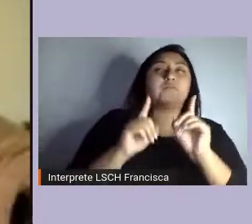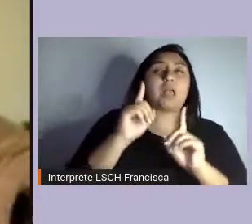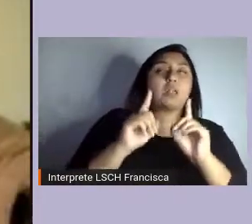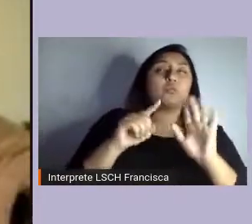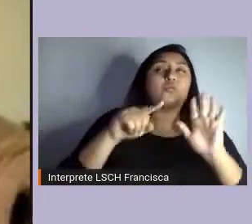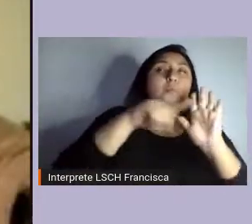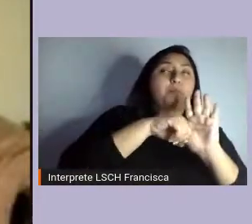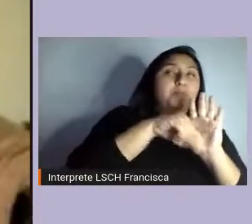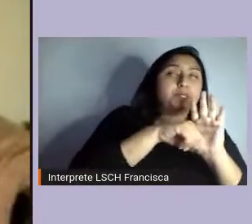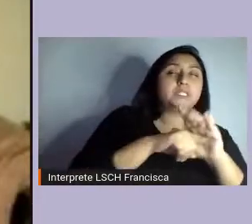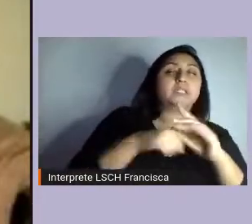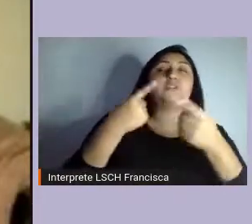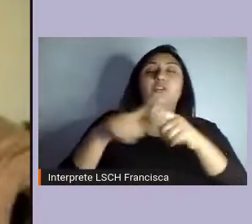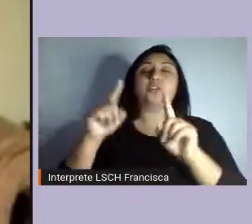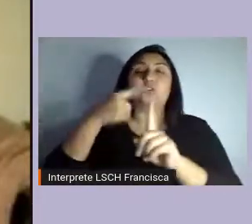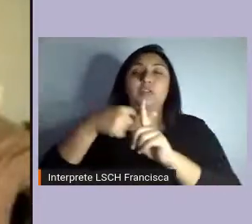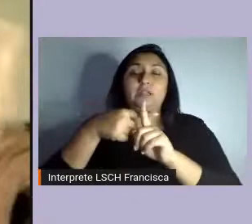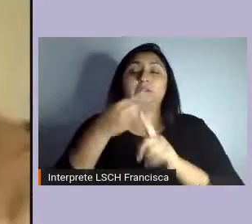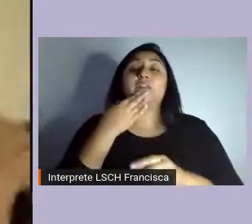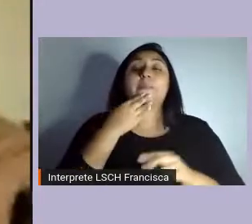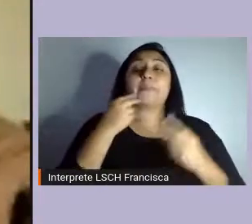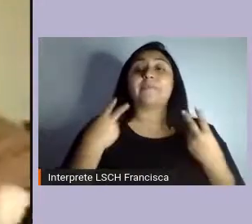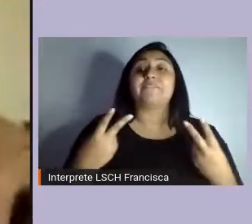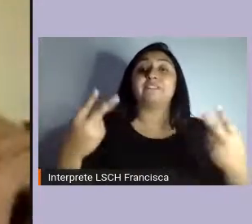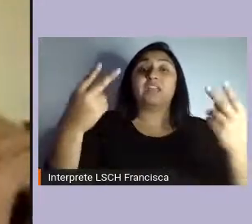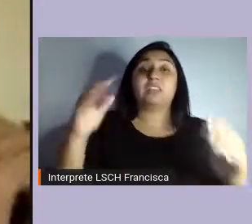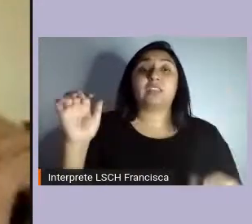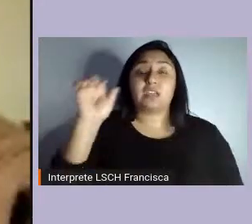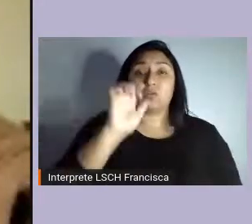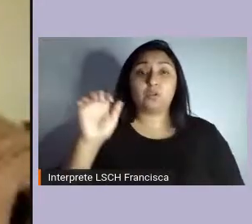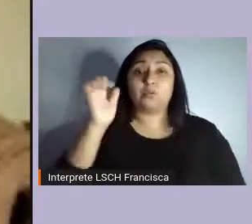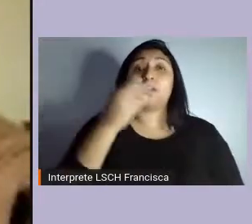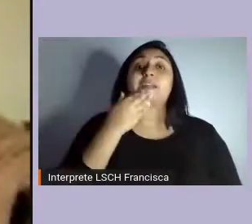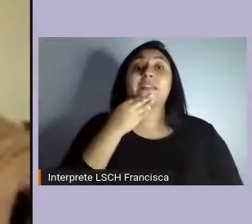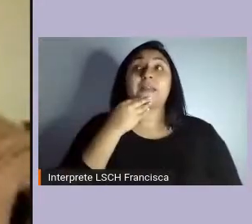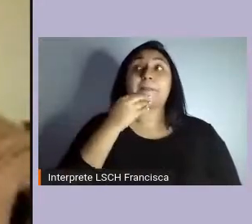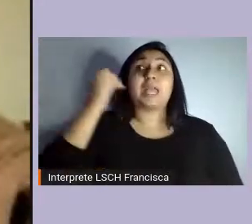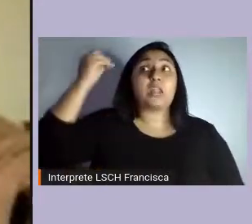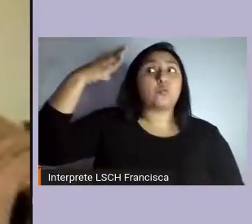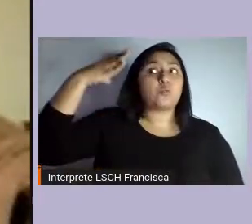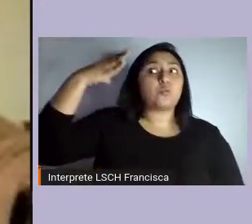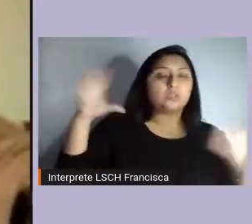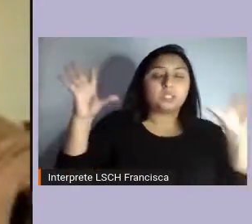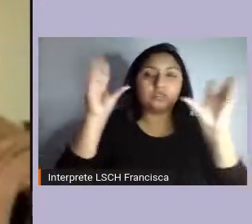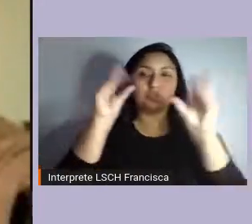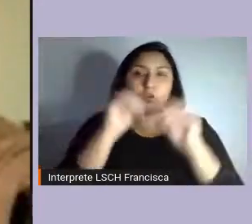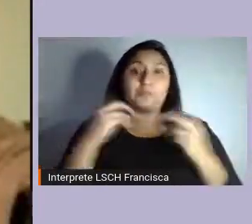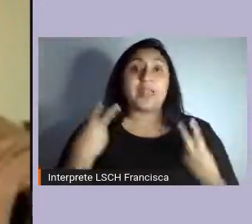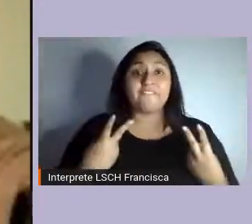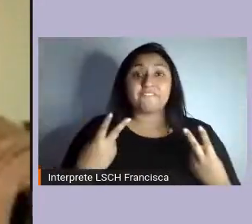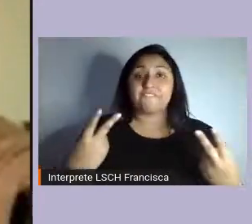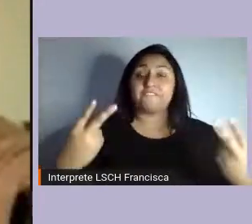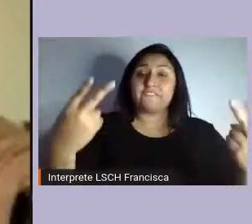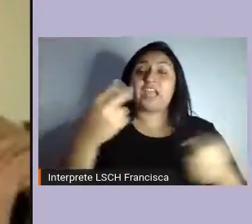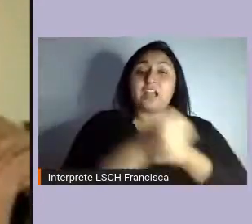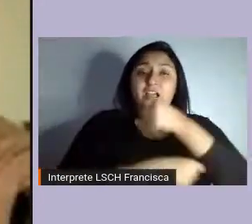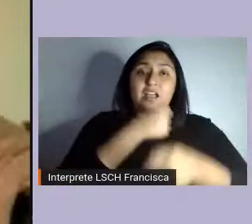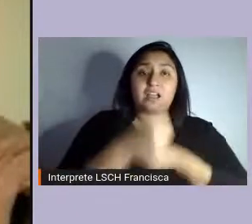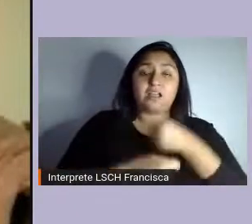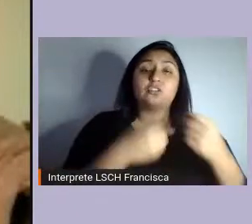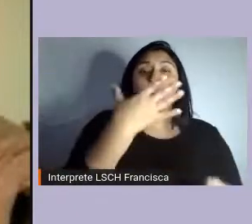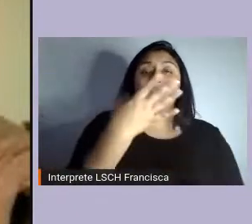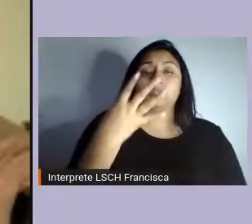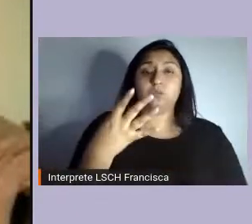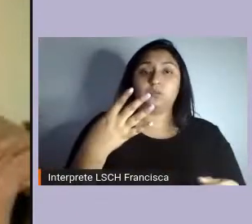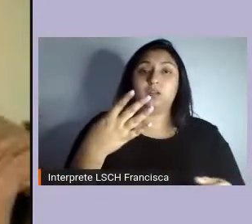Y el viaje a Europa, obviamente, también, que también tiene sus luces y sus sombras. Ella viaja en el año 54 al Festival de